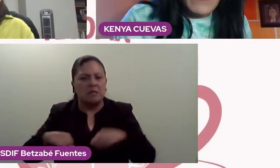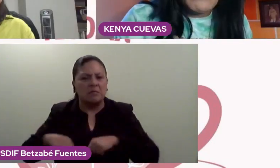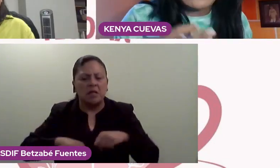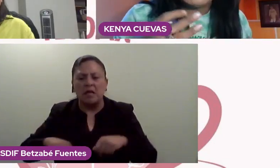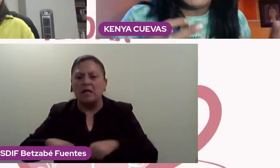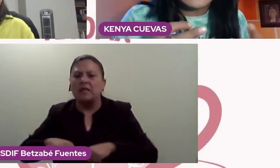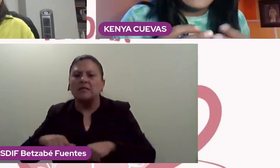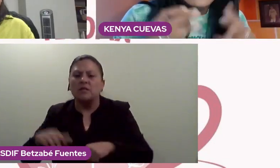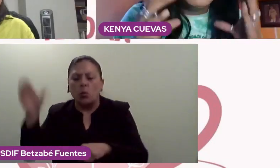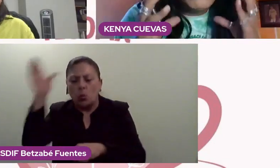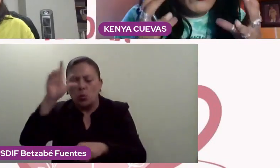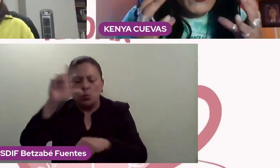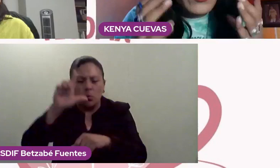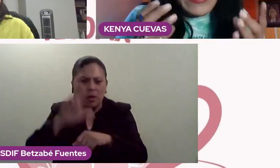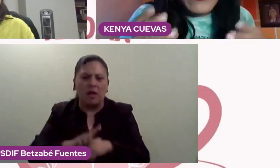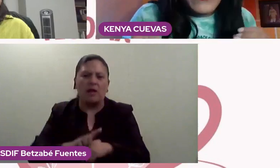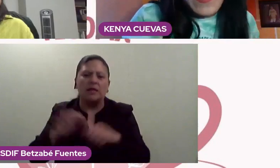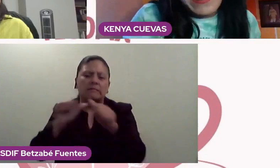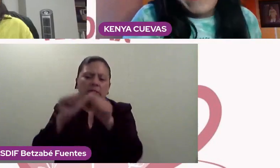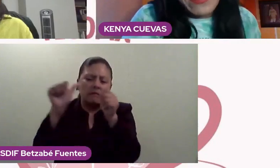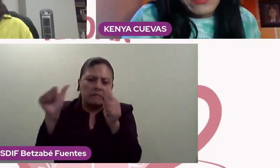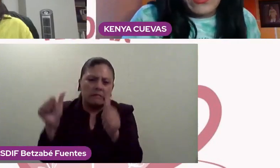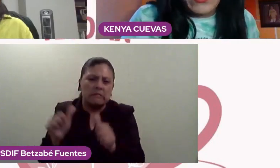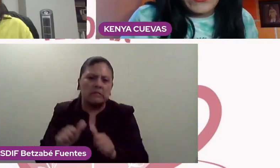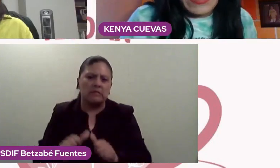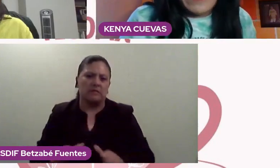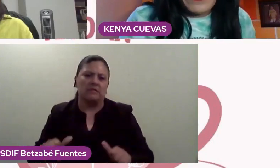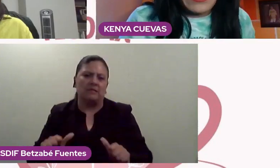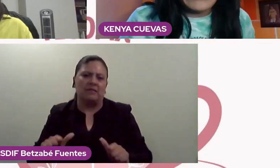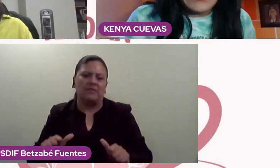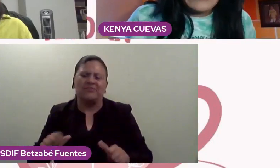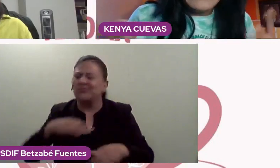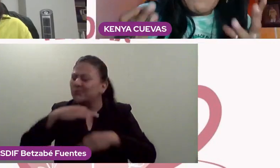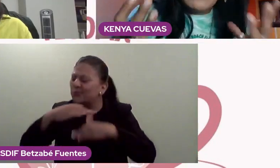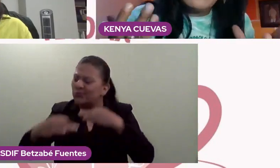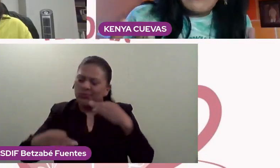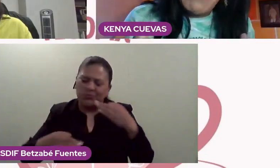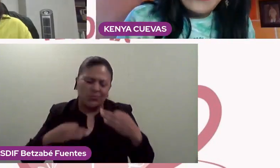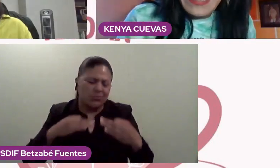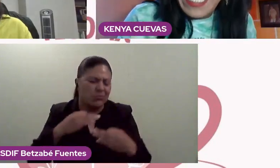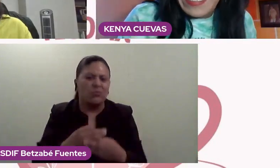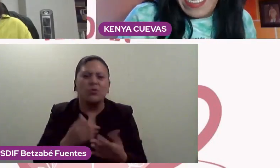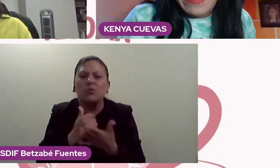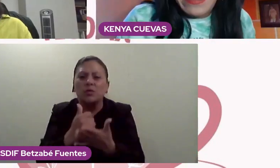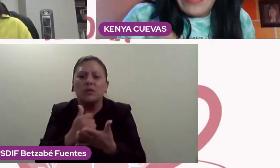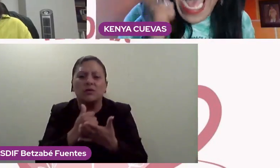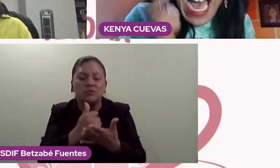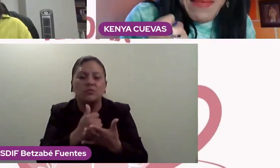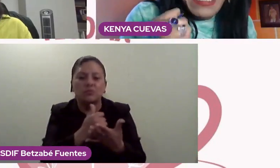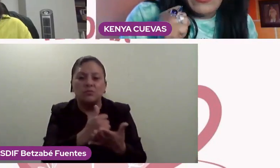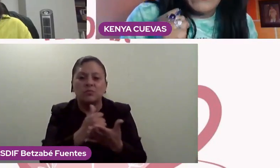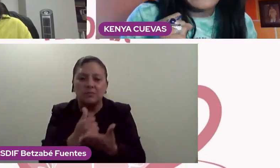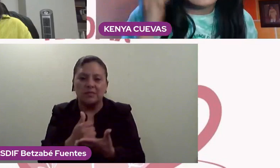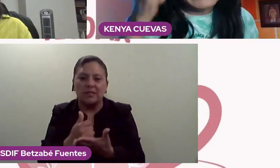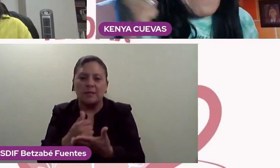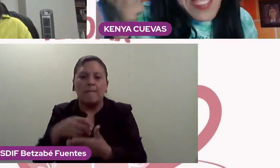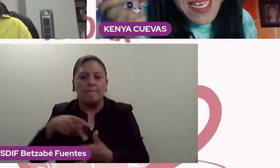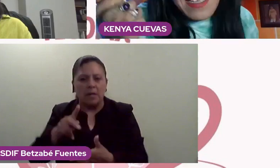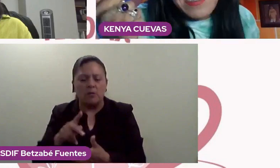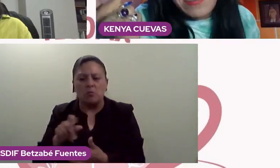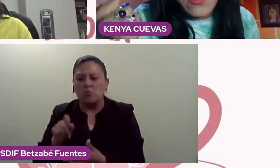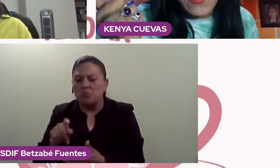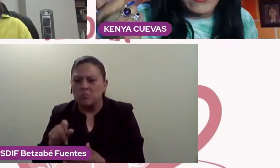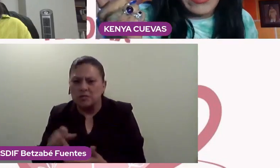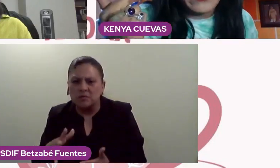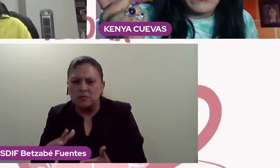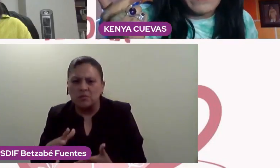de idiomas, ¿no? O sea, todo lo que ayude a la deconstrucción de la violencia, pero también se rescatan hábitos que se pierden